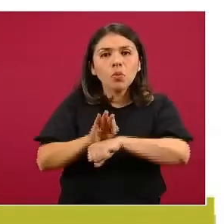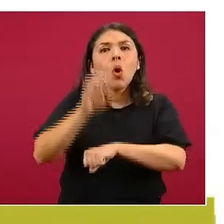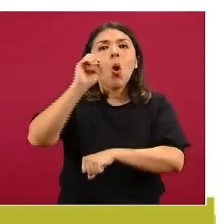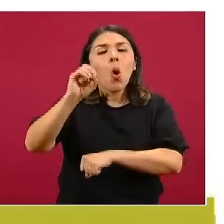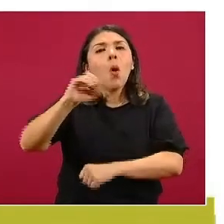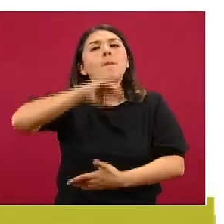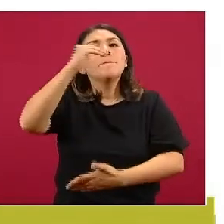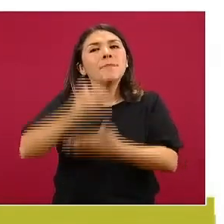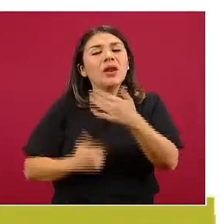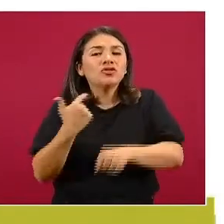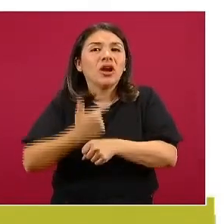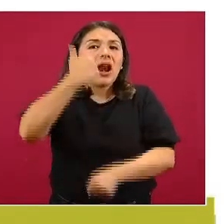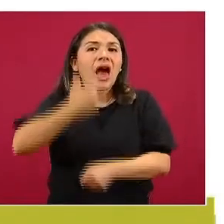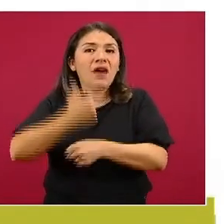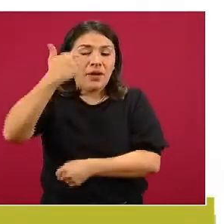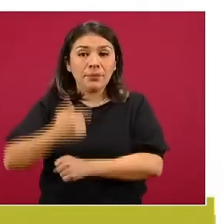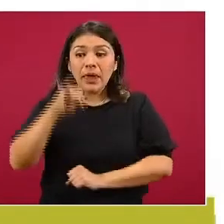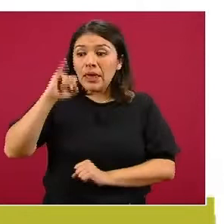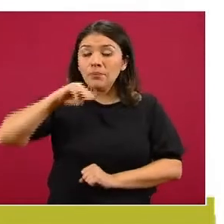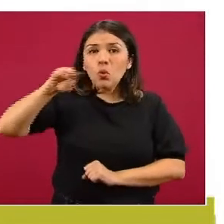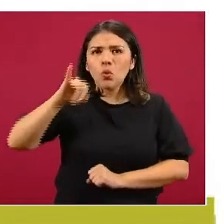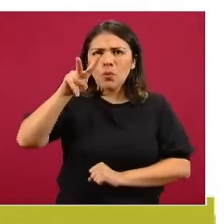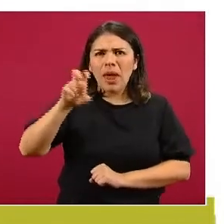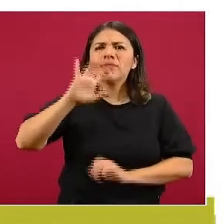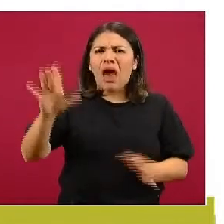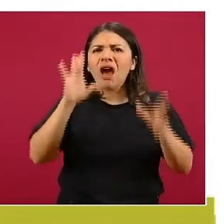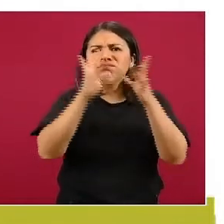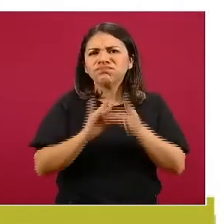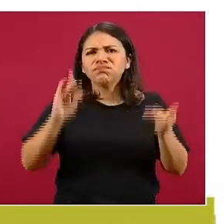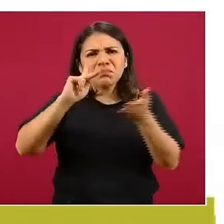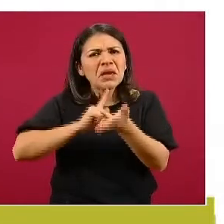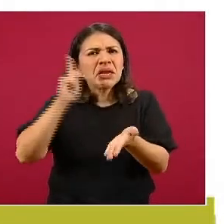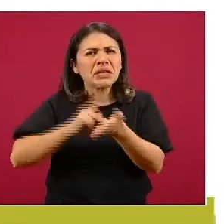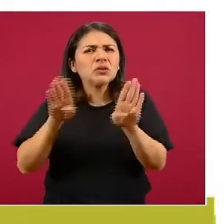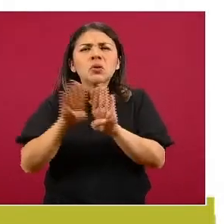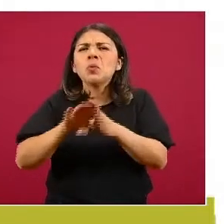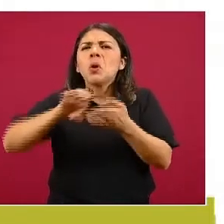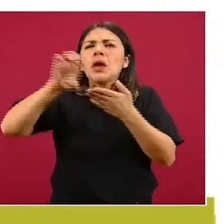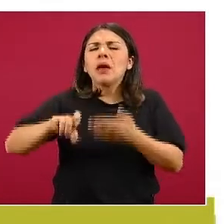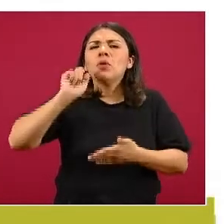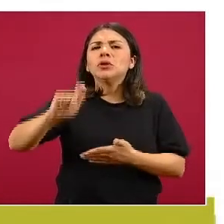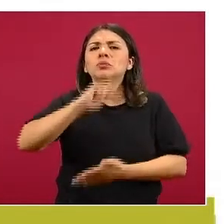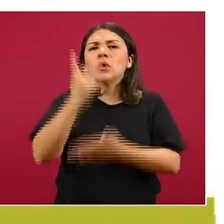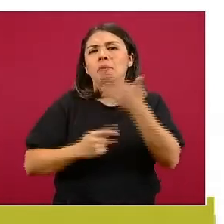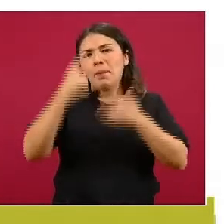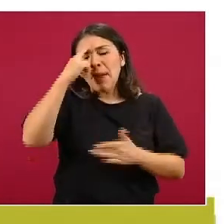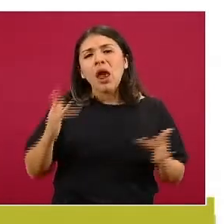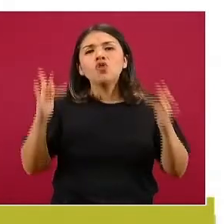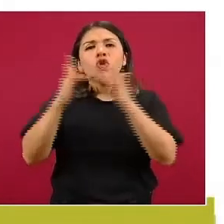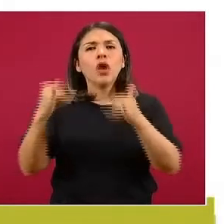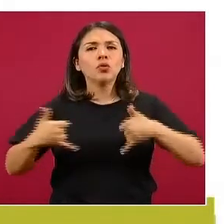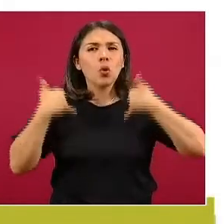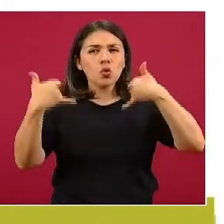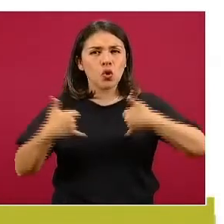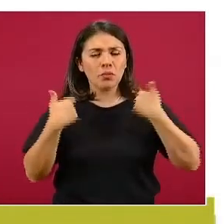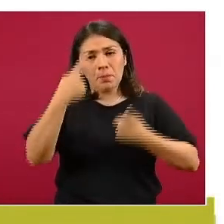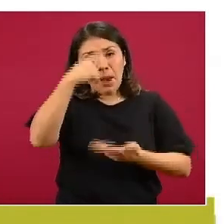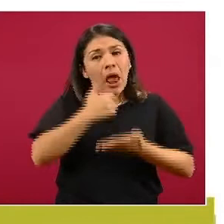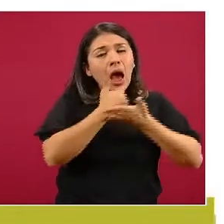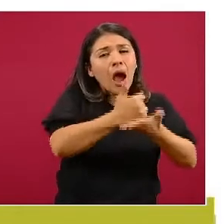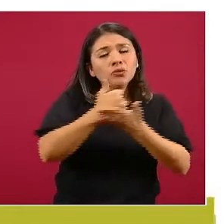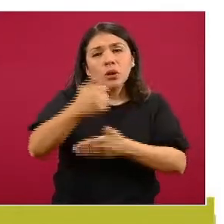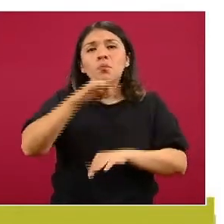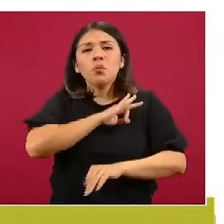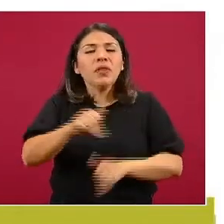los factores de riesgo. INJUVE ha platicado muchas veces de esto, y un ejemplo de INJUVE son los programas de contacto joven que ayudan a